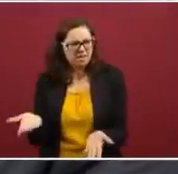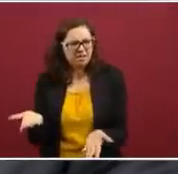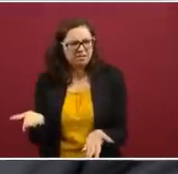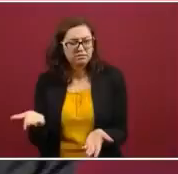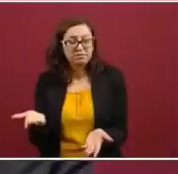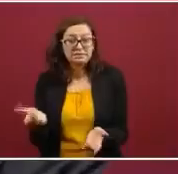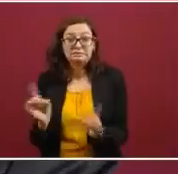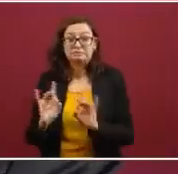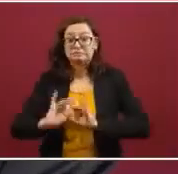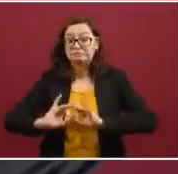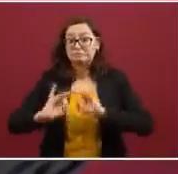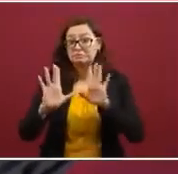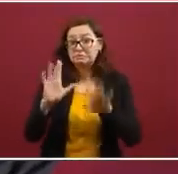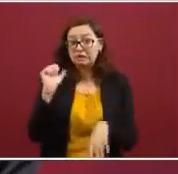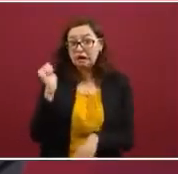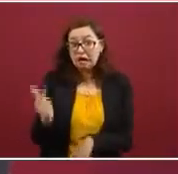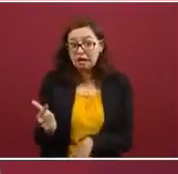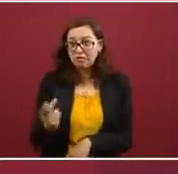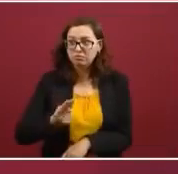si es necesario,